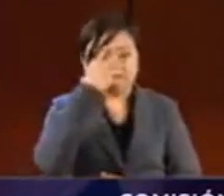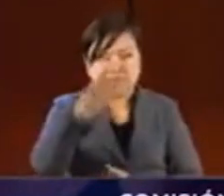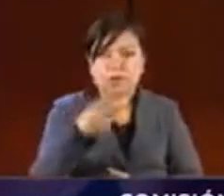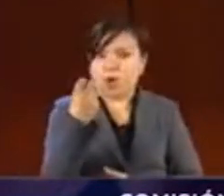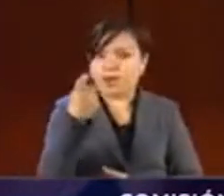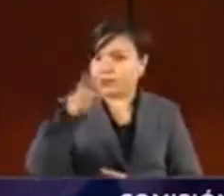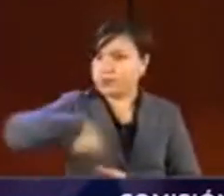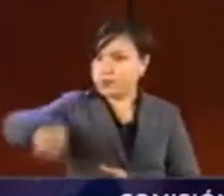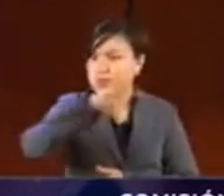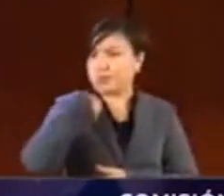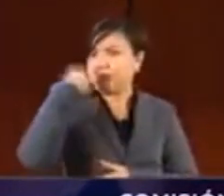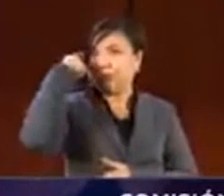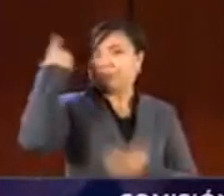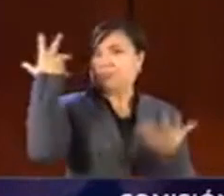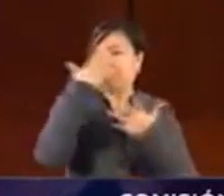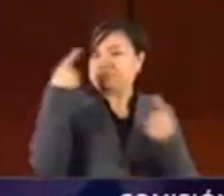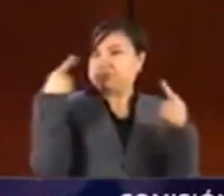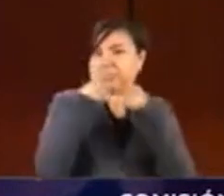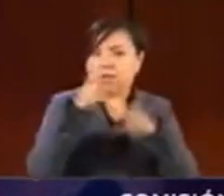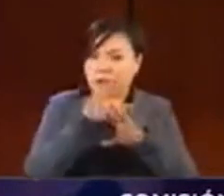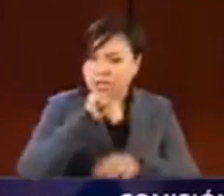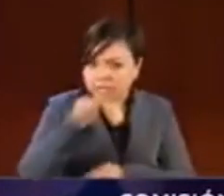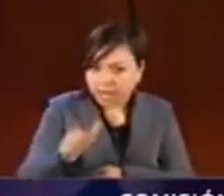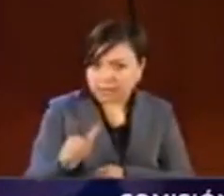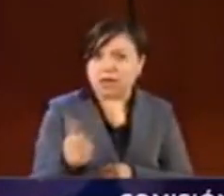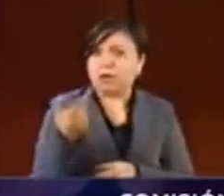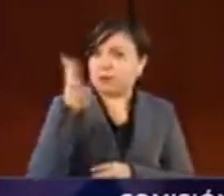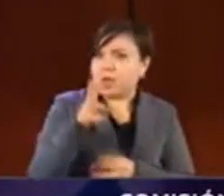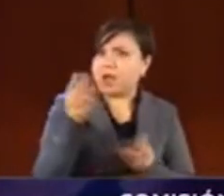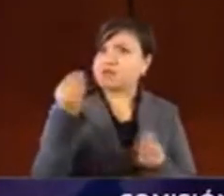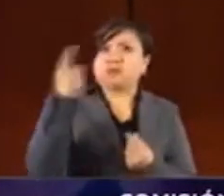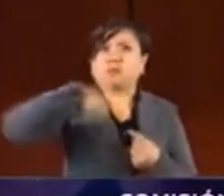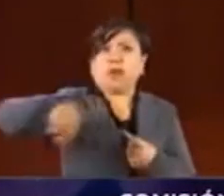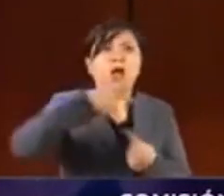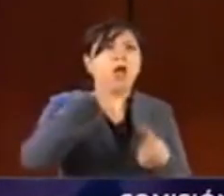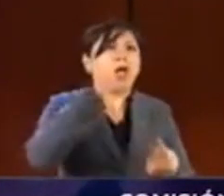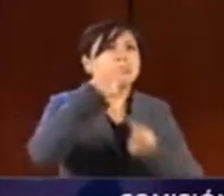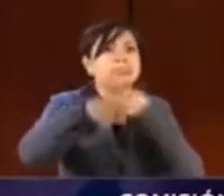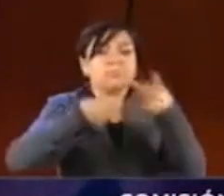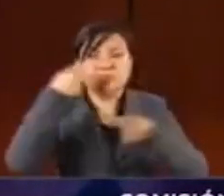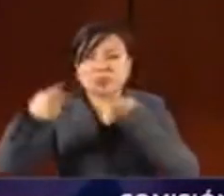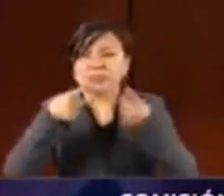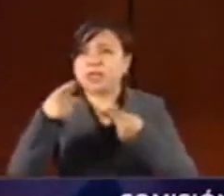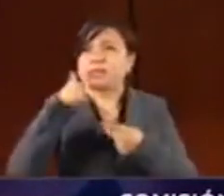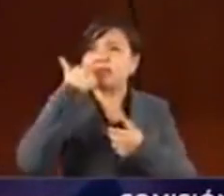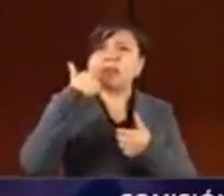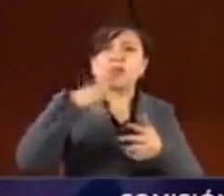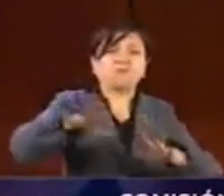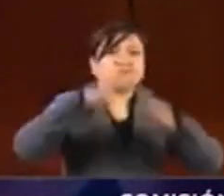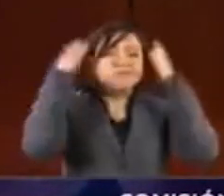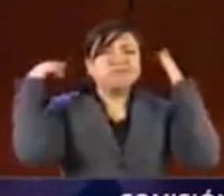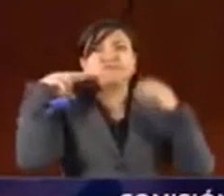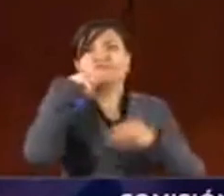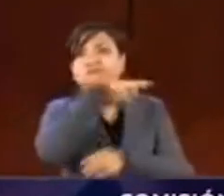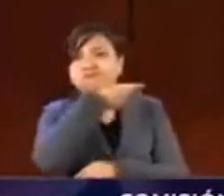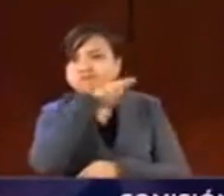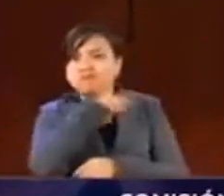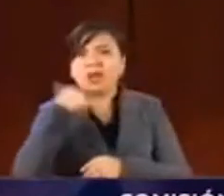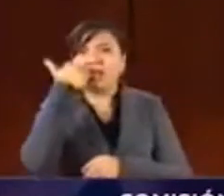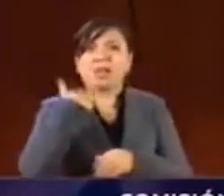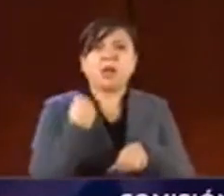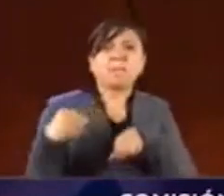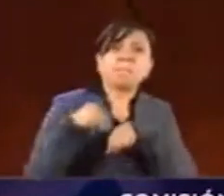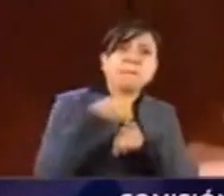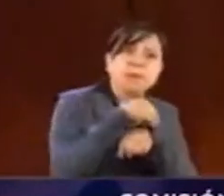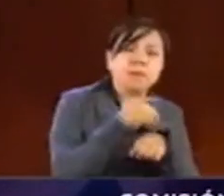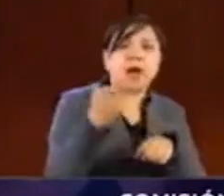no se confundan. Bastantes cheques en blancos tenemos y muchos amparos por todos lados. Con esta prisa de avasallar, como con la Guardia Nacional que